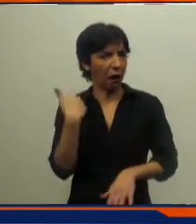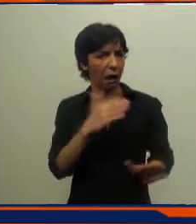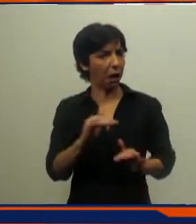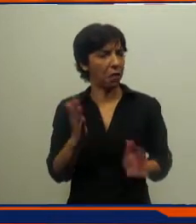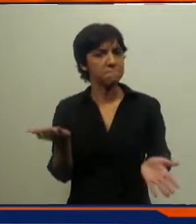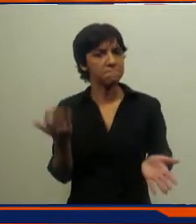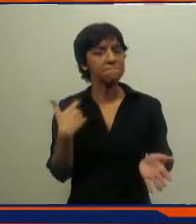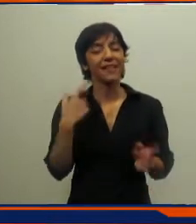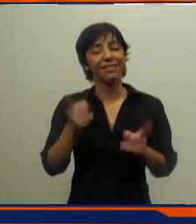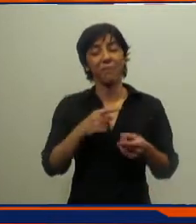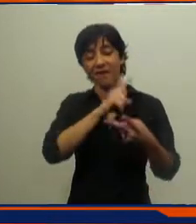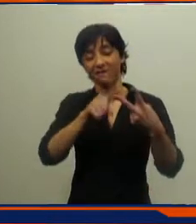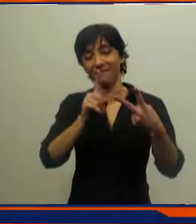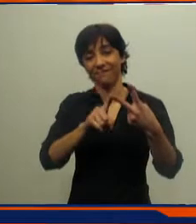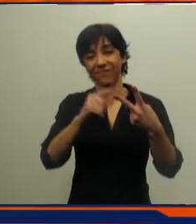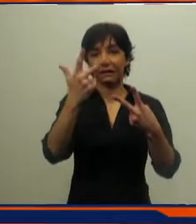que eso